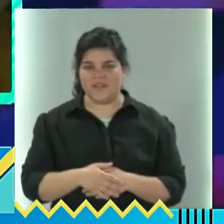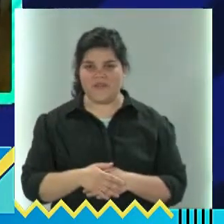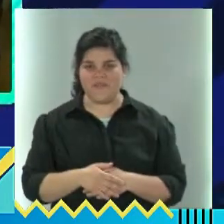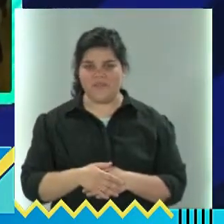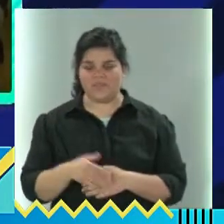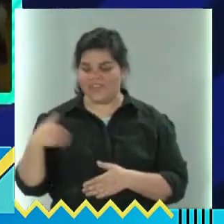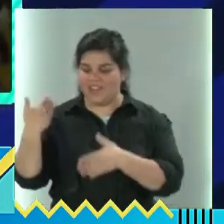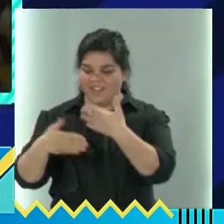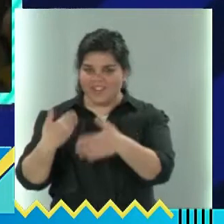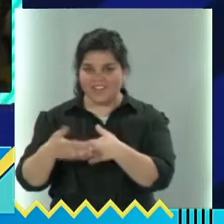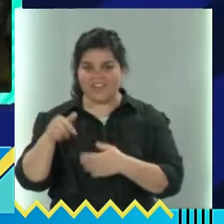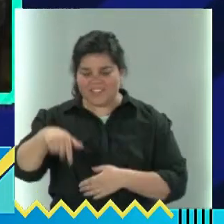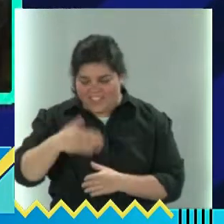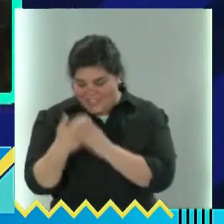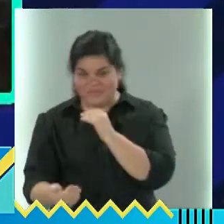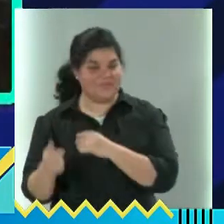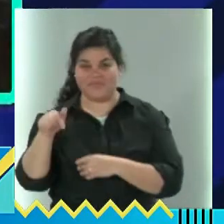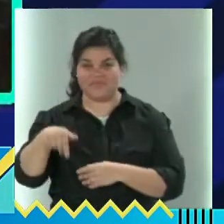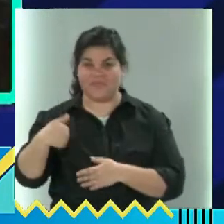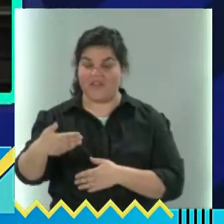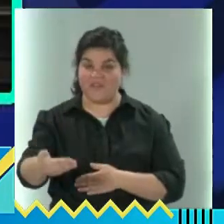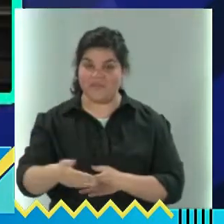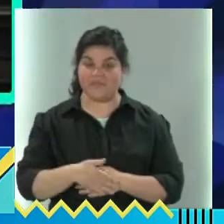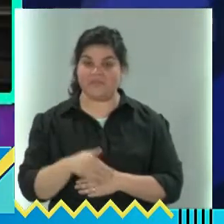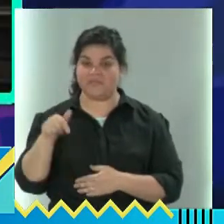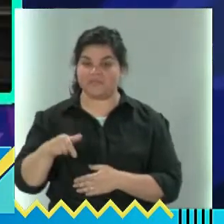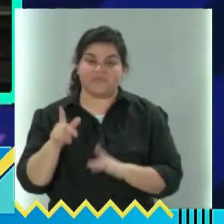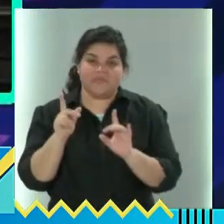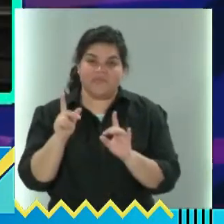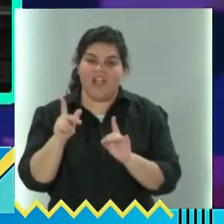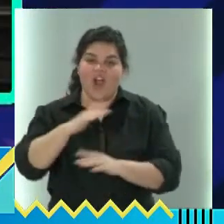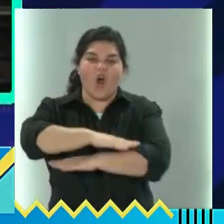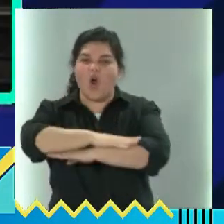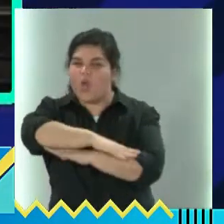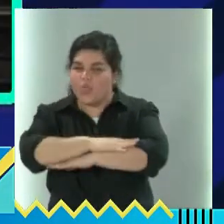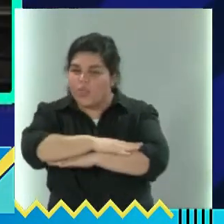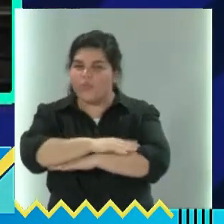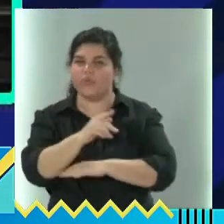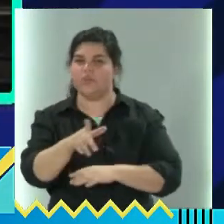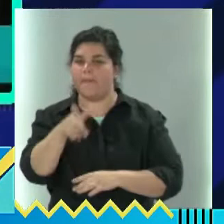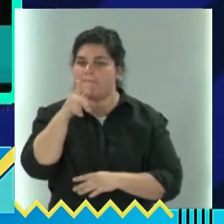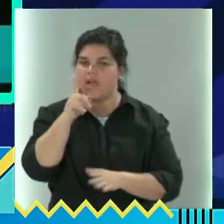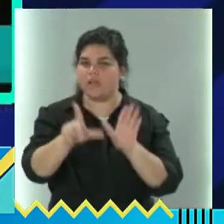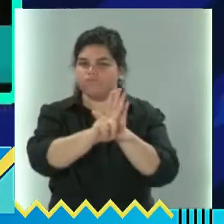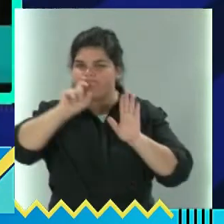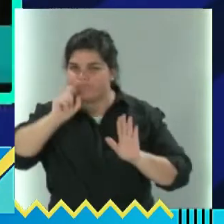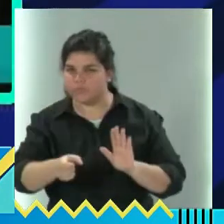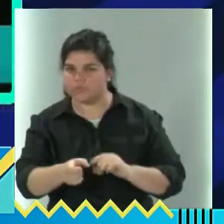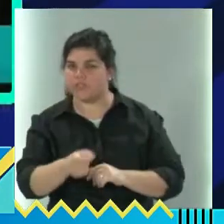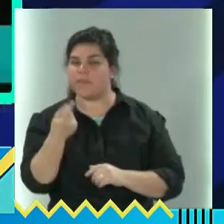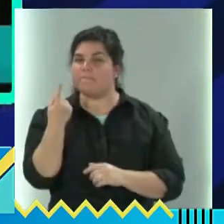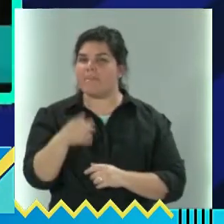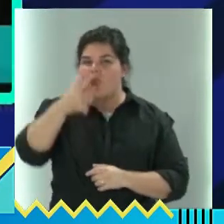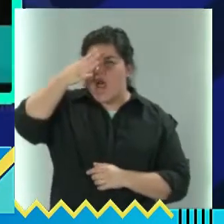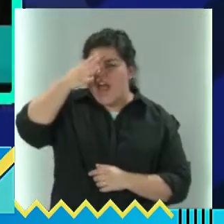Recordemos que las faltas o las contravenciones son aquellas conductas que se consideran que son antijurídicas, pero que no tienen esa